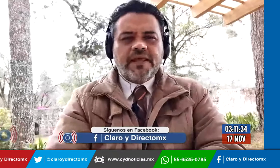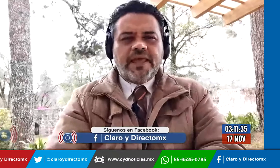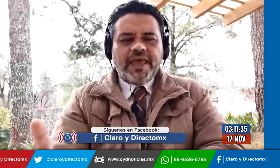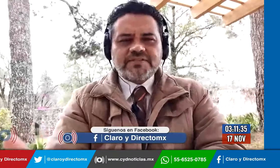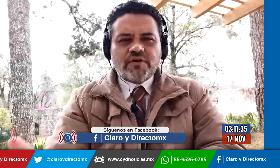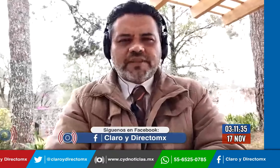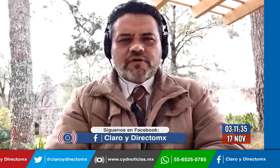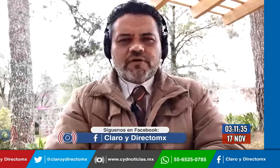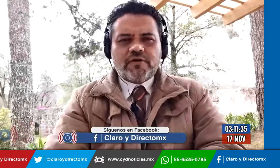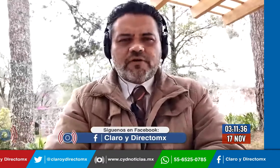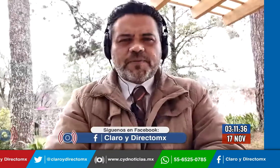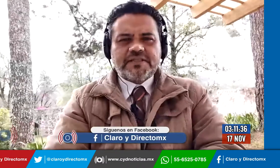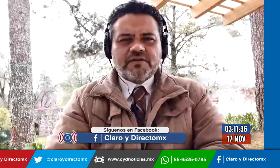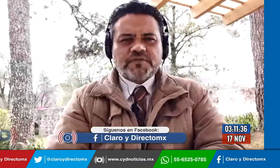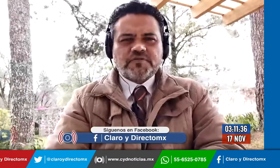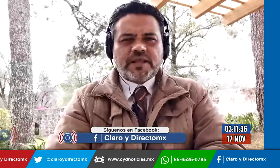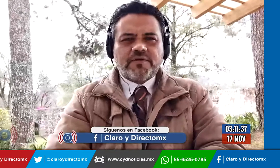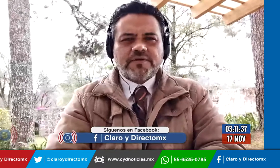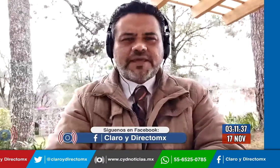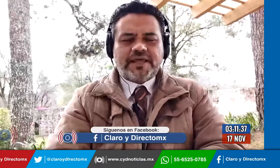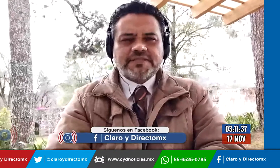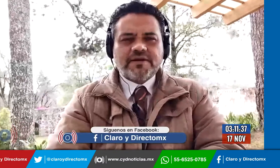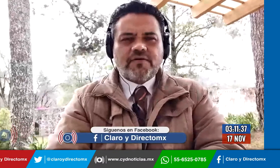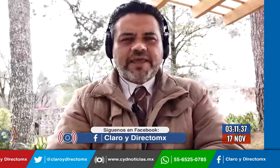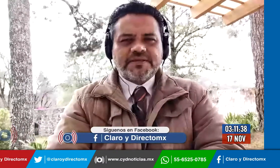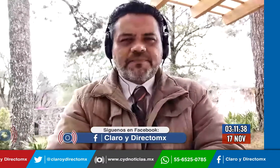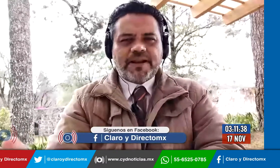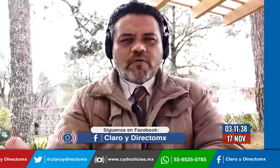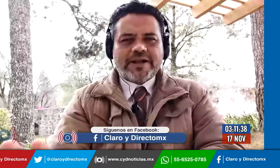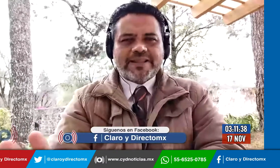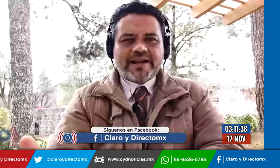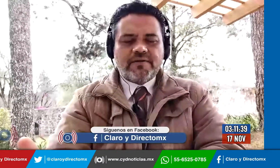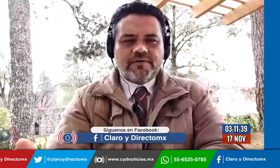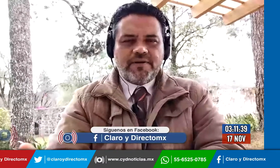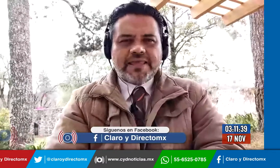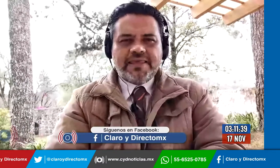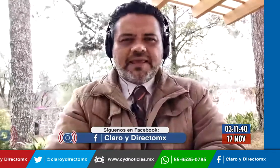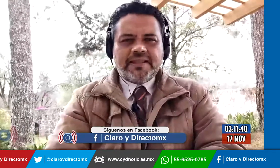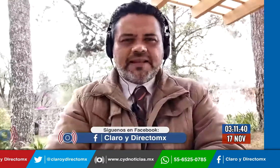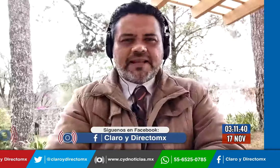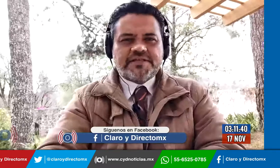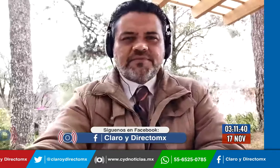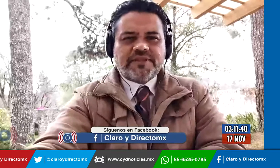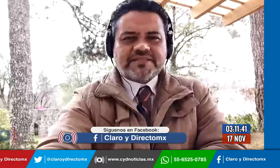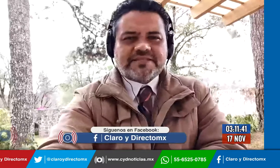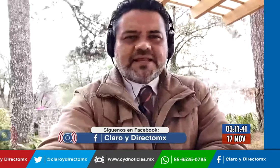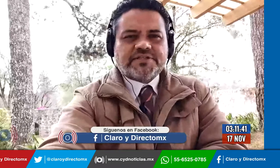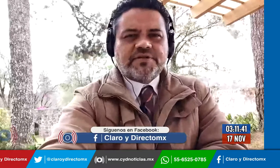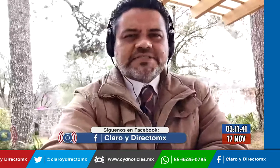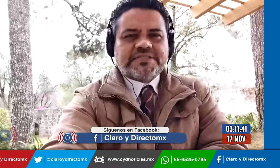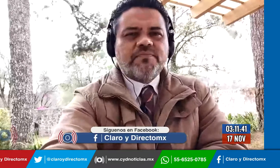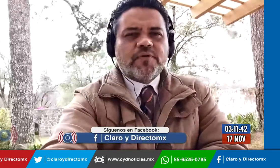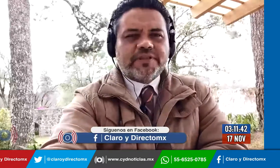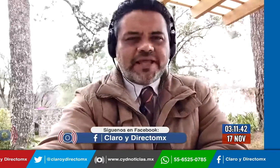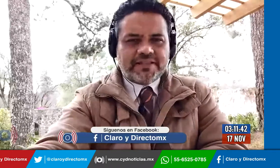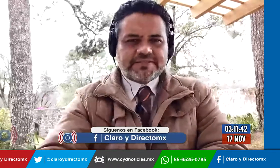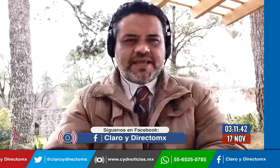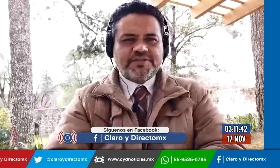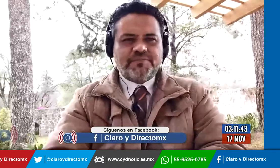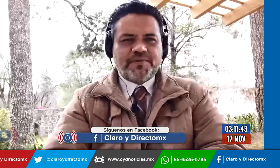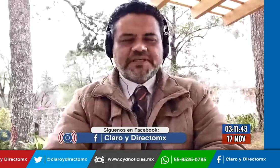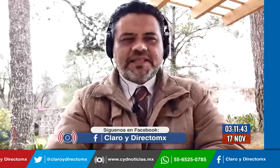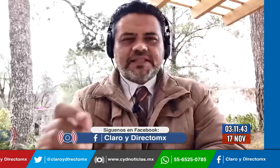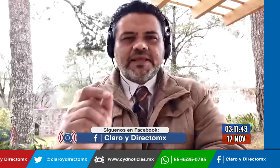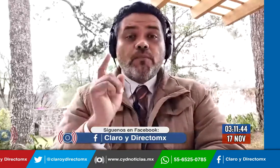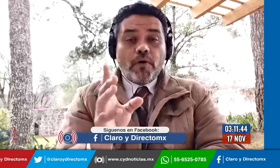Bien, esto que dijo el presidente López Obrador, ya les digo, es para guardarlo ahí en el archivo de las declaraciones importantes